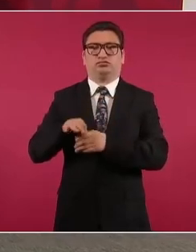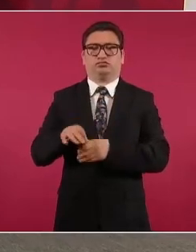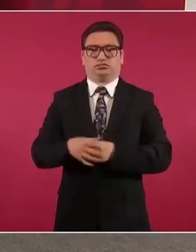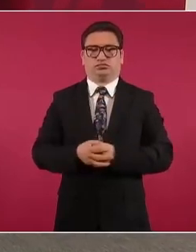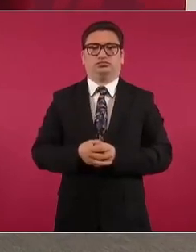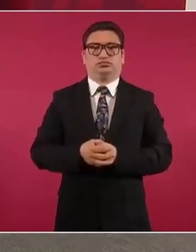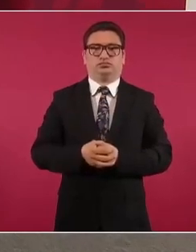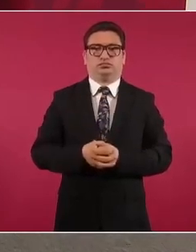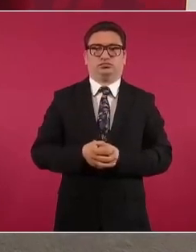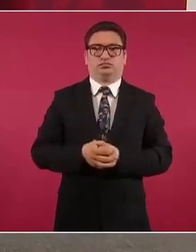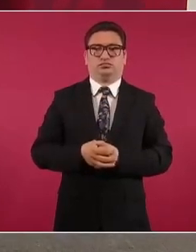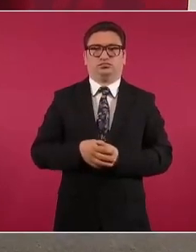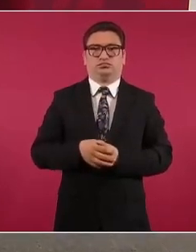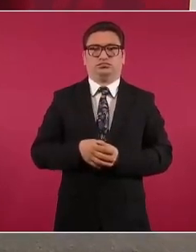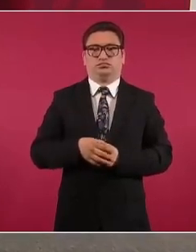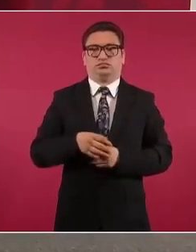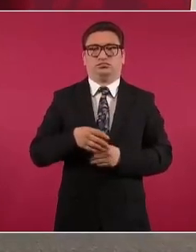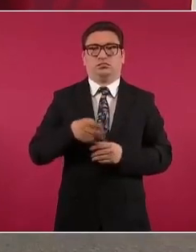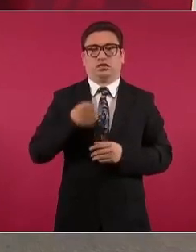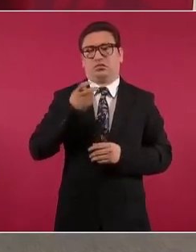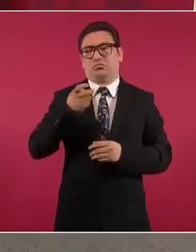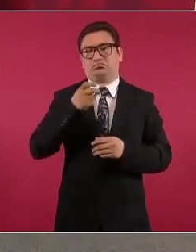Y ahí estuvieron